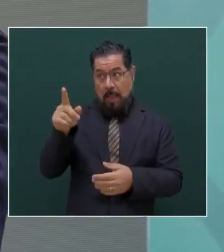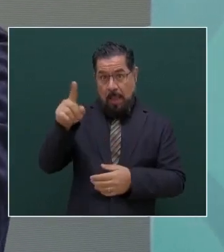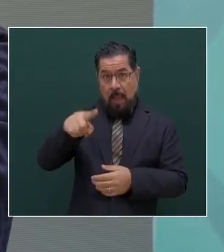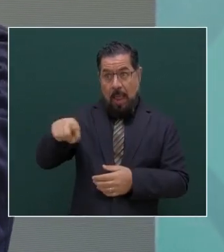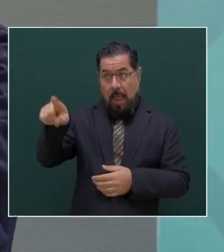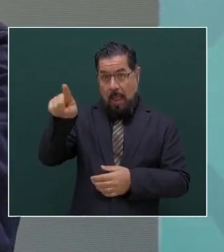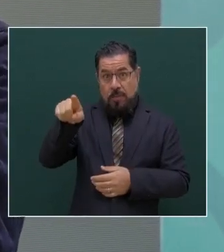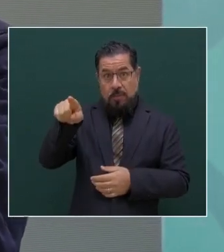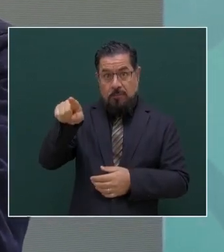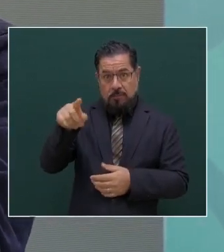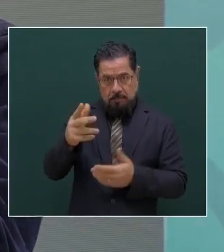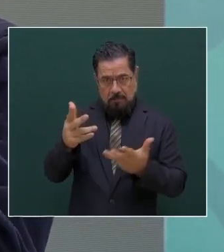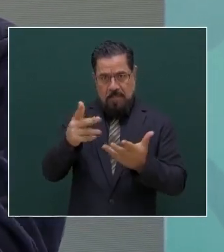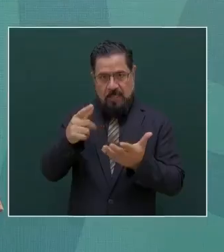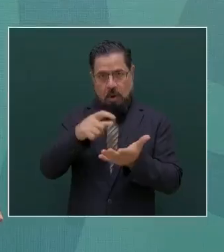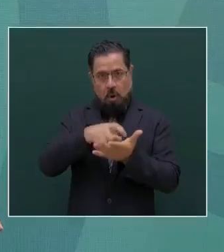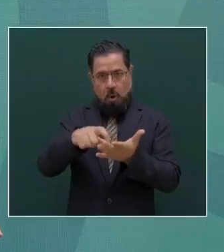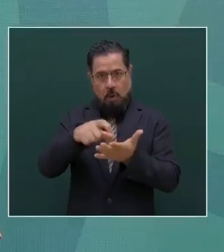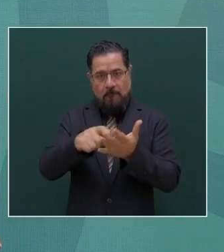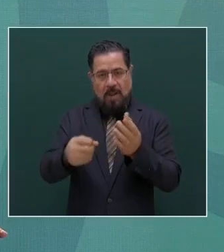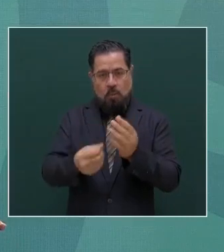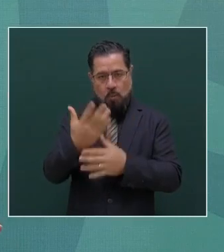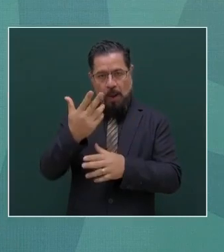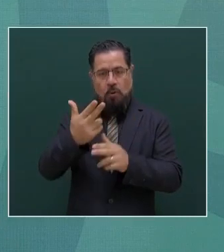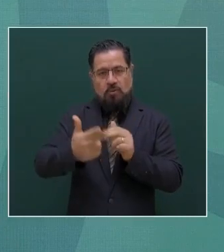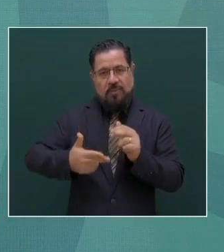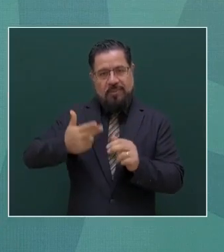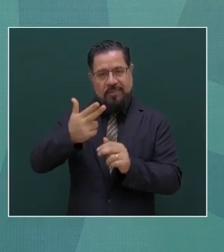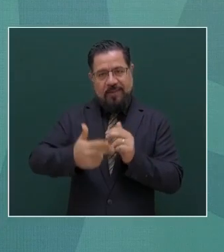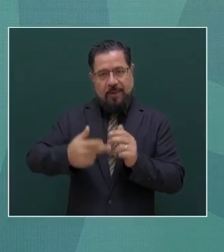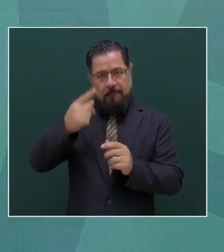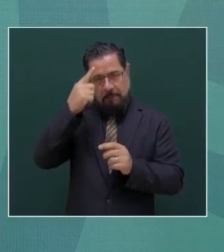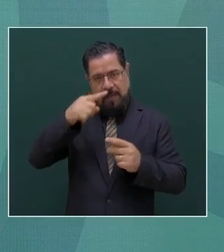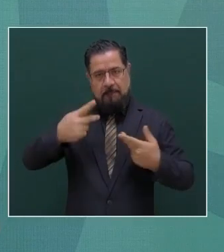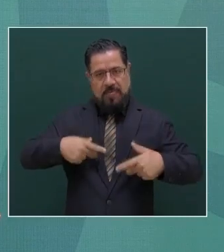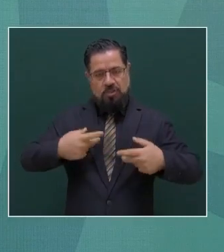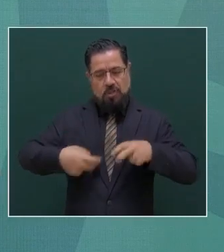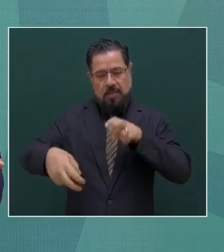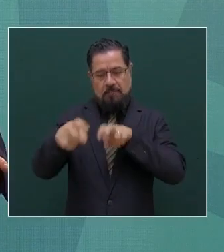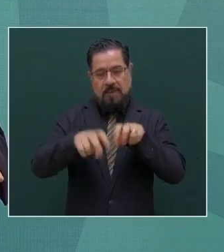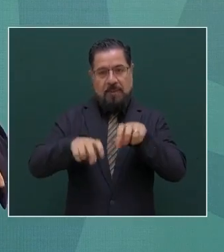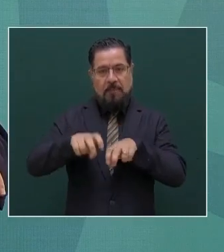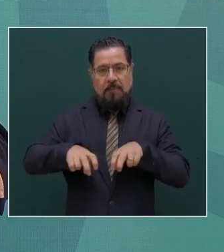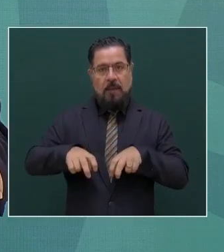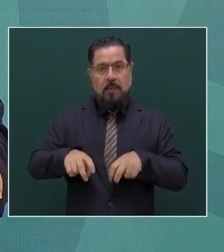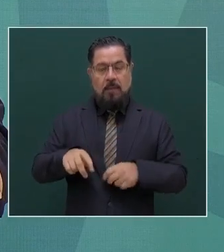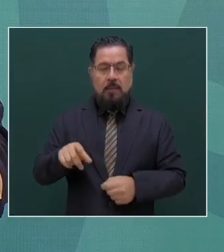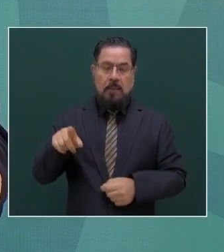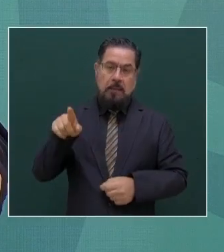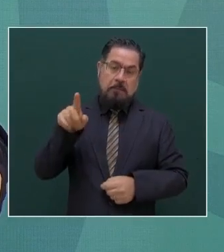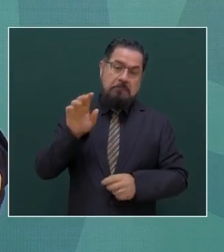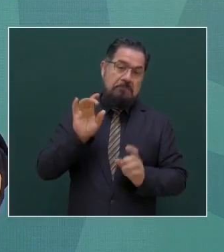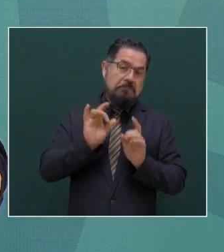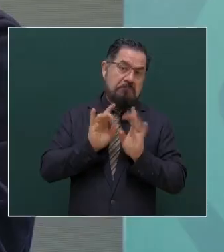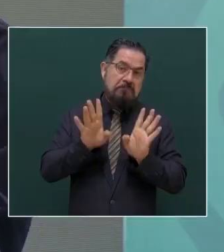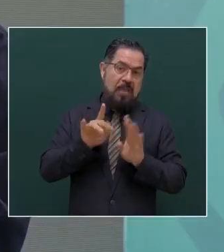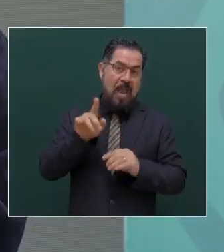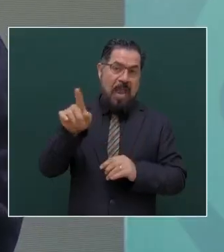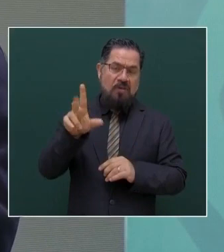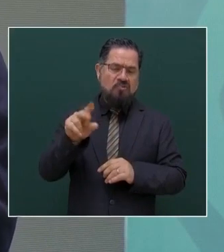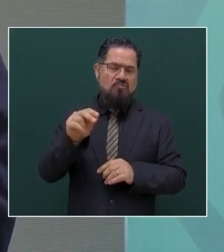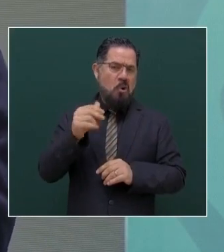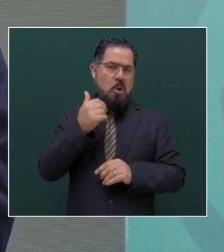y comprar los trenes de pasajeros. Si a ellos no les importa,